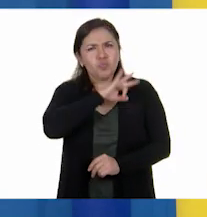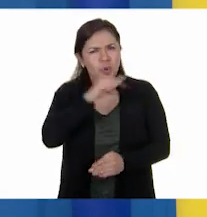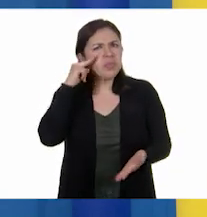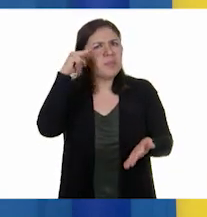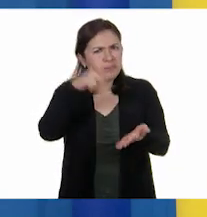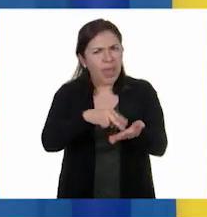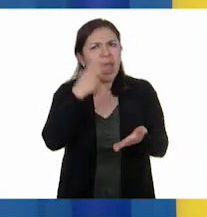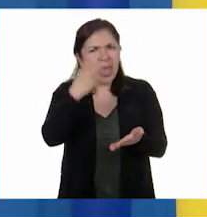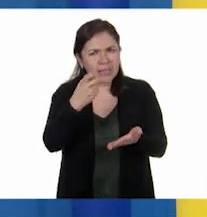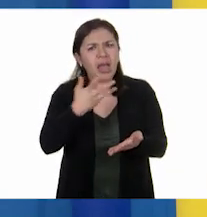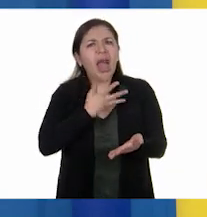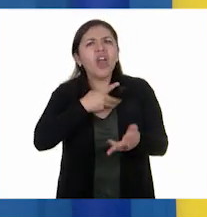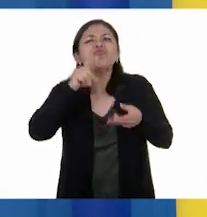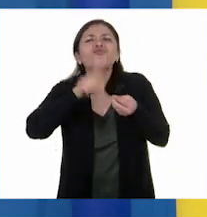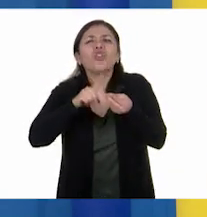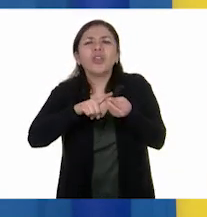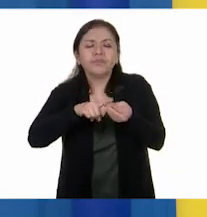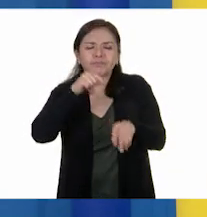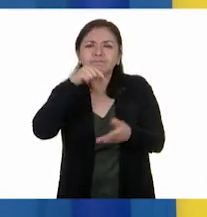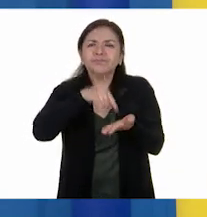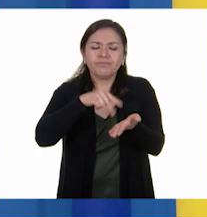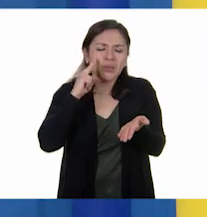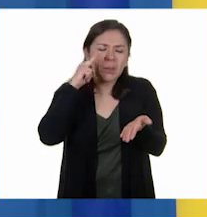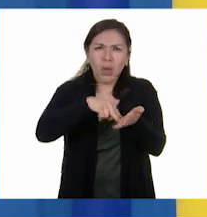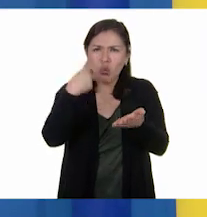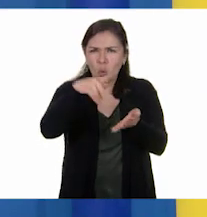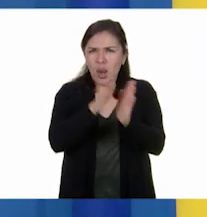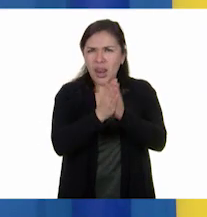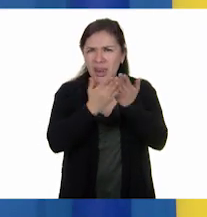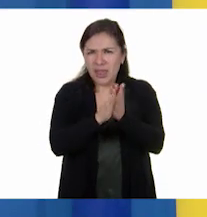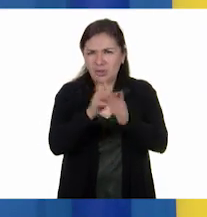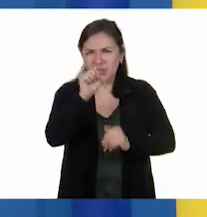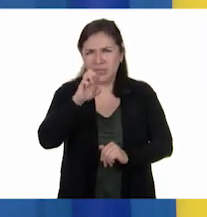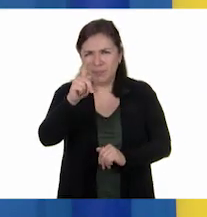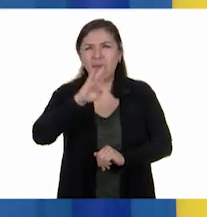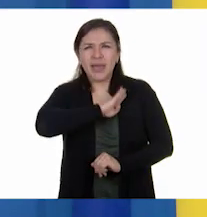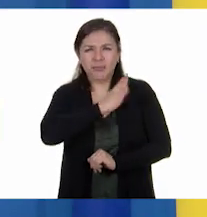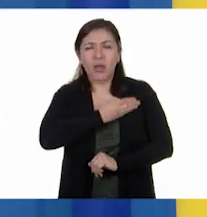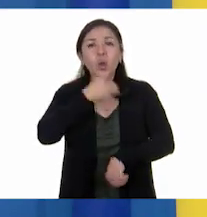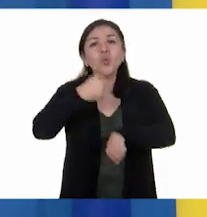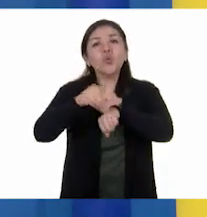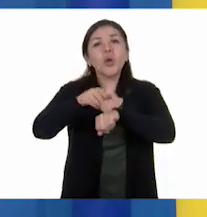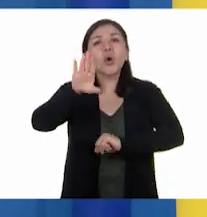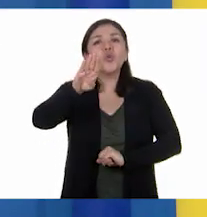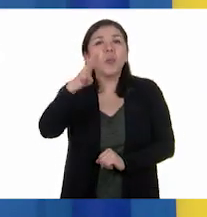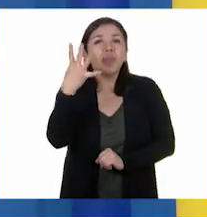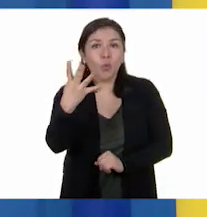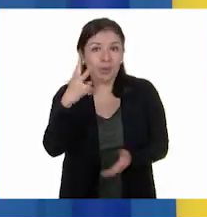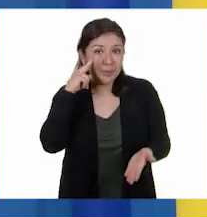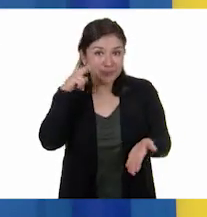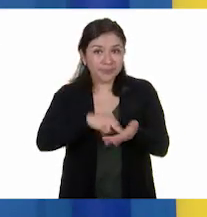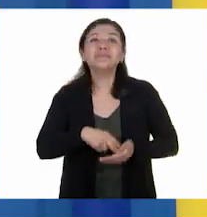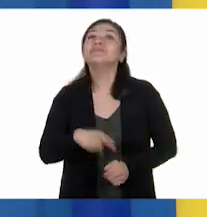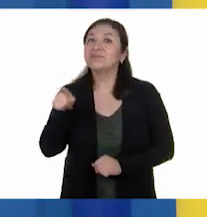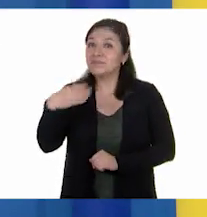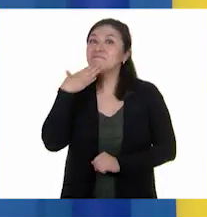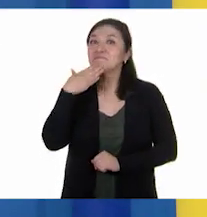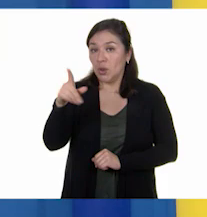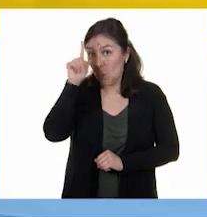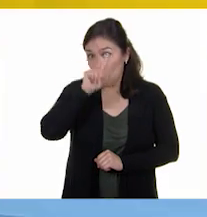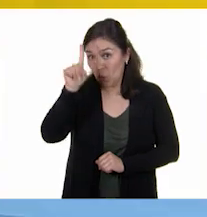consultar estos parámetros en la página 94 de su libro de texto. Muy bien, María, qué bueno que haces